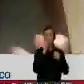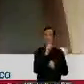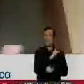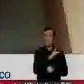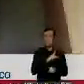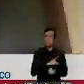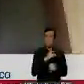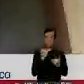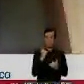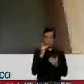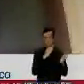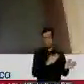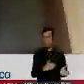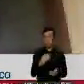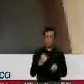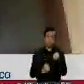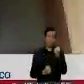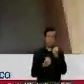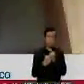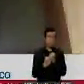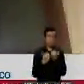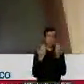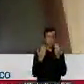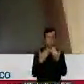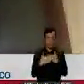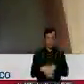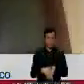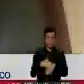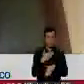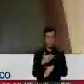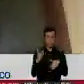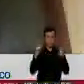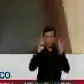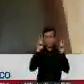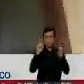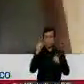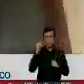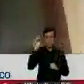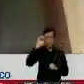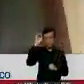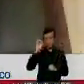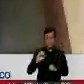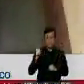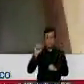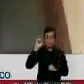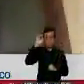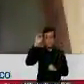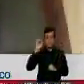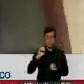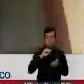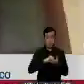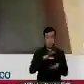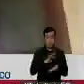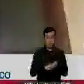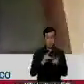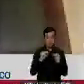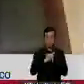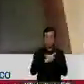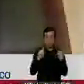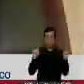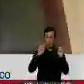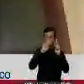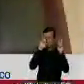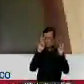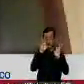porque este rato requerimos de ese apoyo. Y finalmente, este tema del 10% no se dejó dentro del informe, puesto que es un